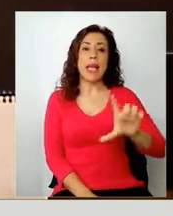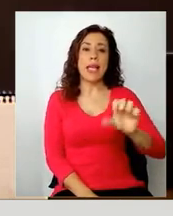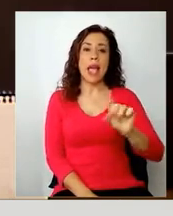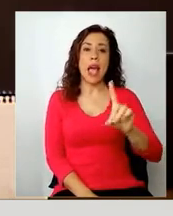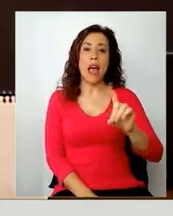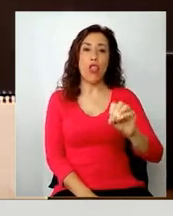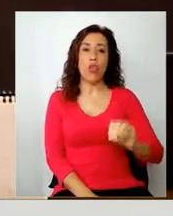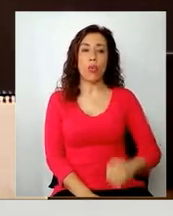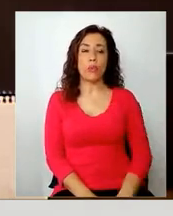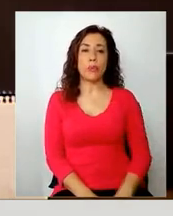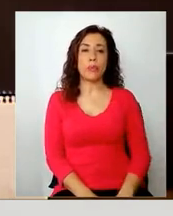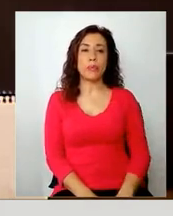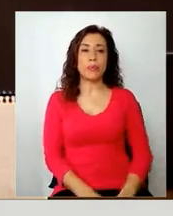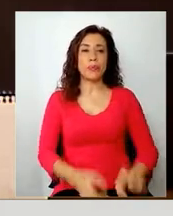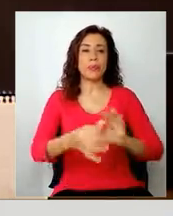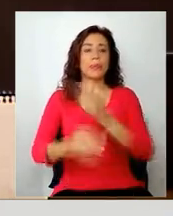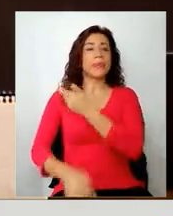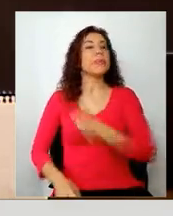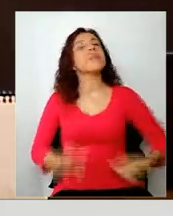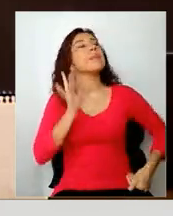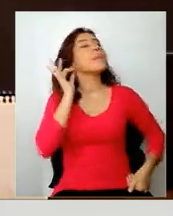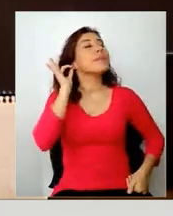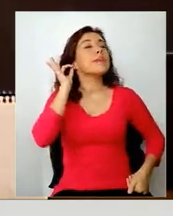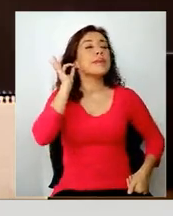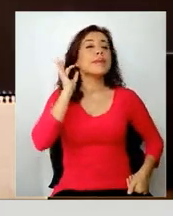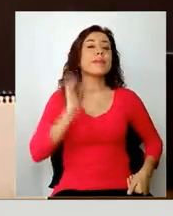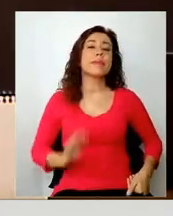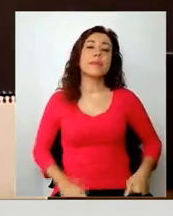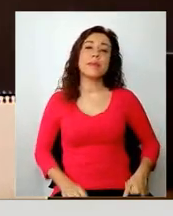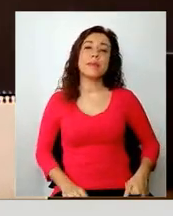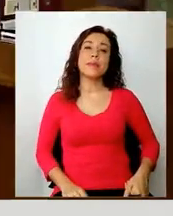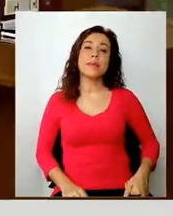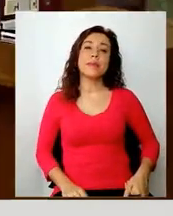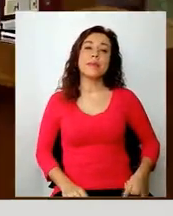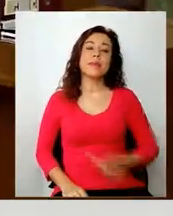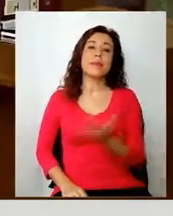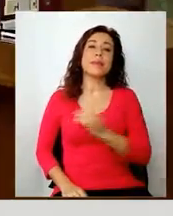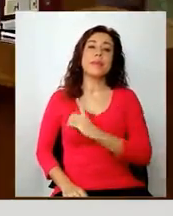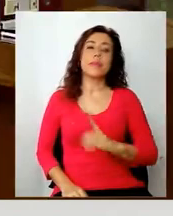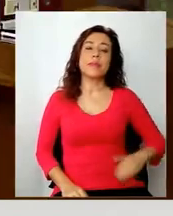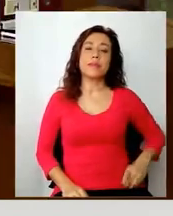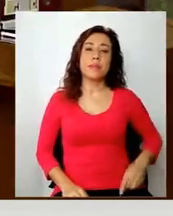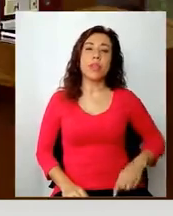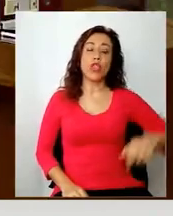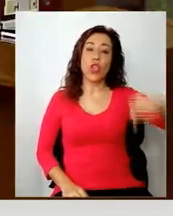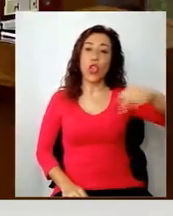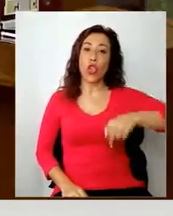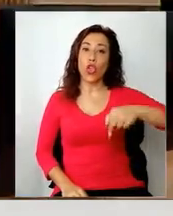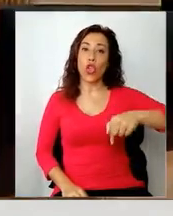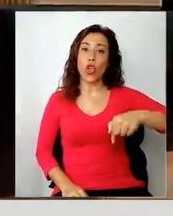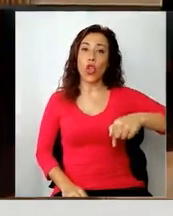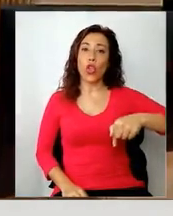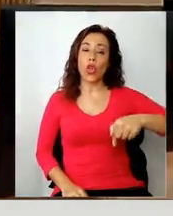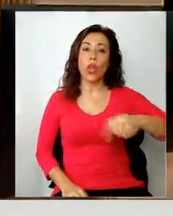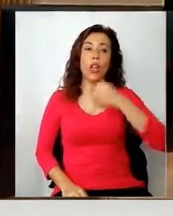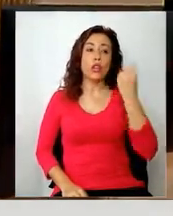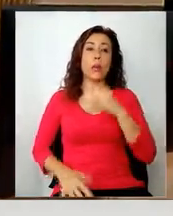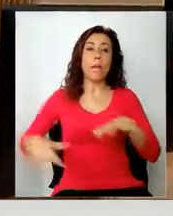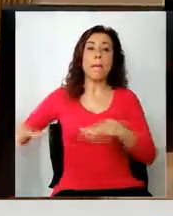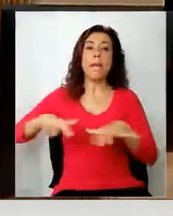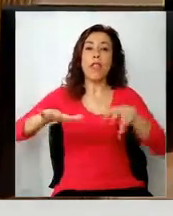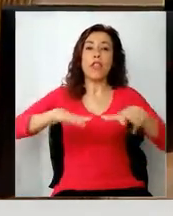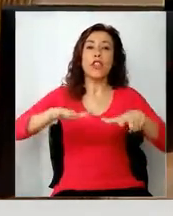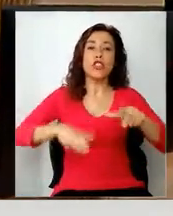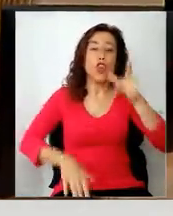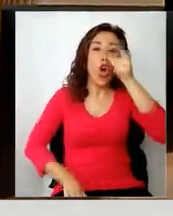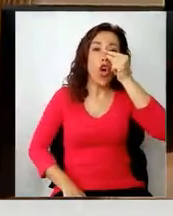Gracias presidenta presidenta estimados parlamentarios hoy el autoproclamado movimiento 18 de octubre se